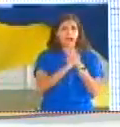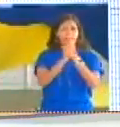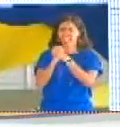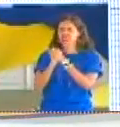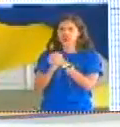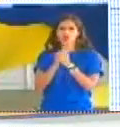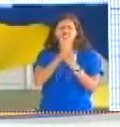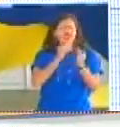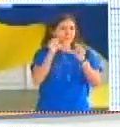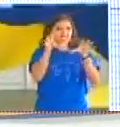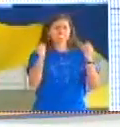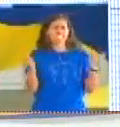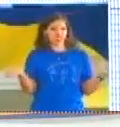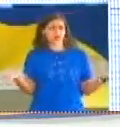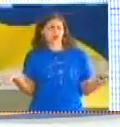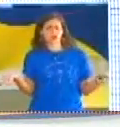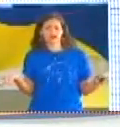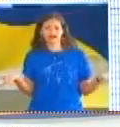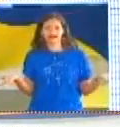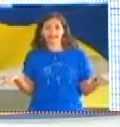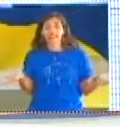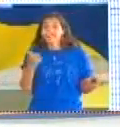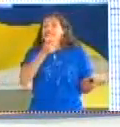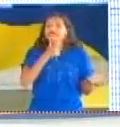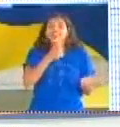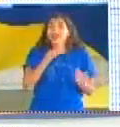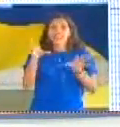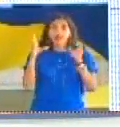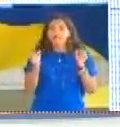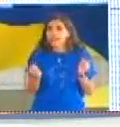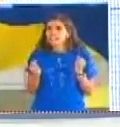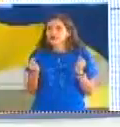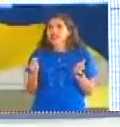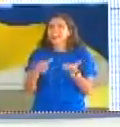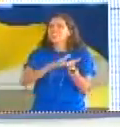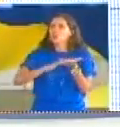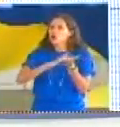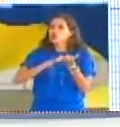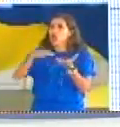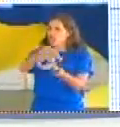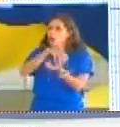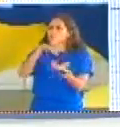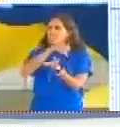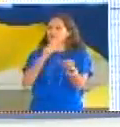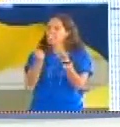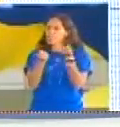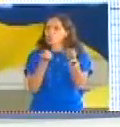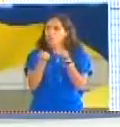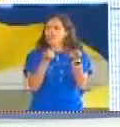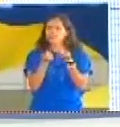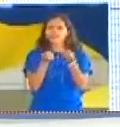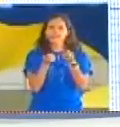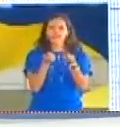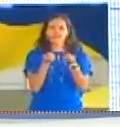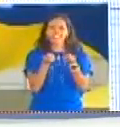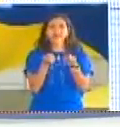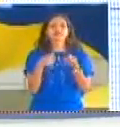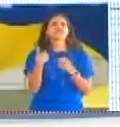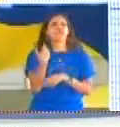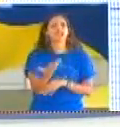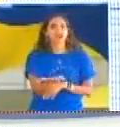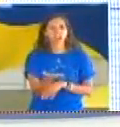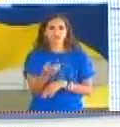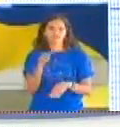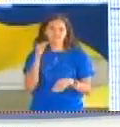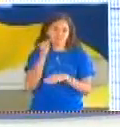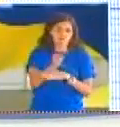amigos, compañeros? ¿Quién entiende que la solución a los problemas económicos se da